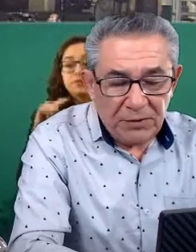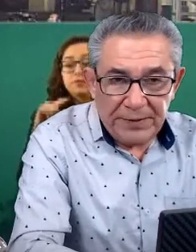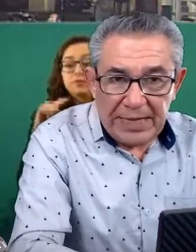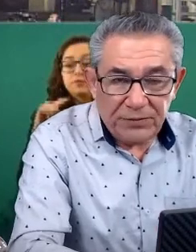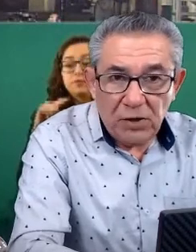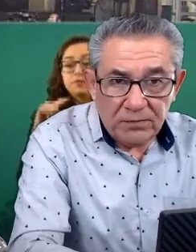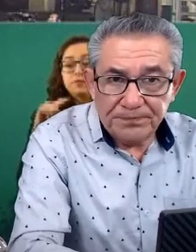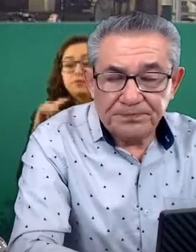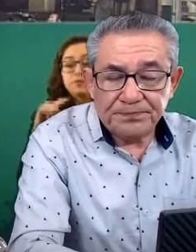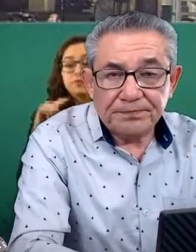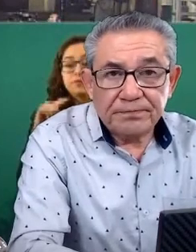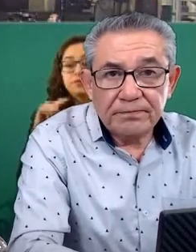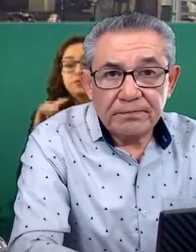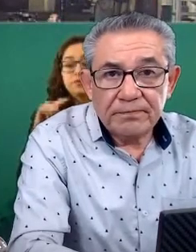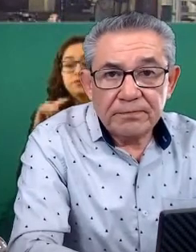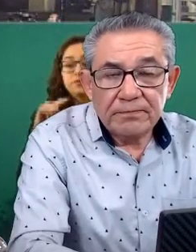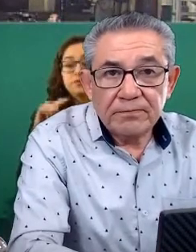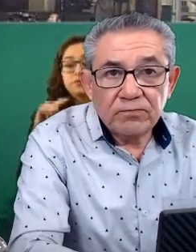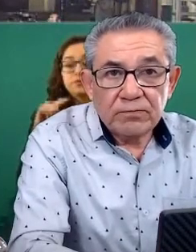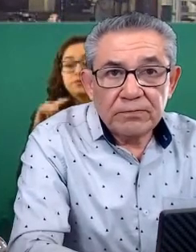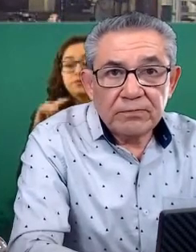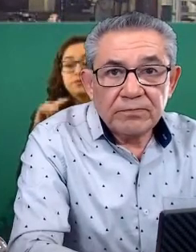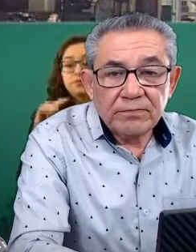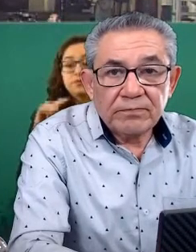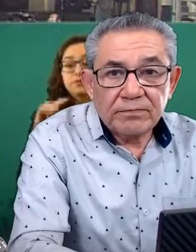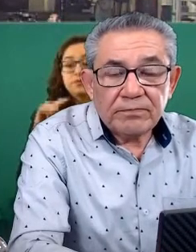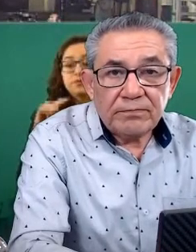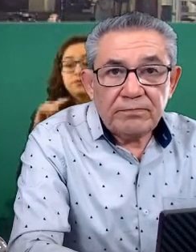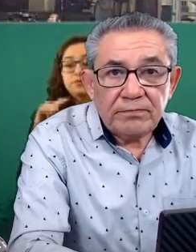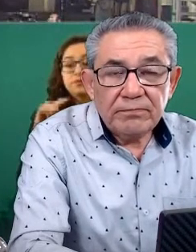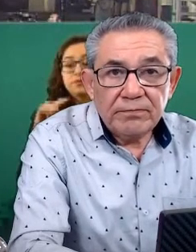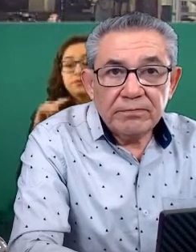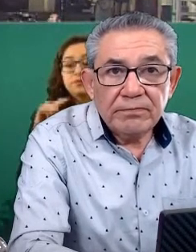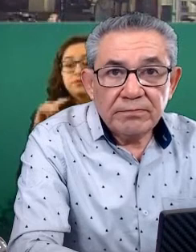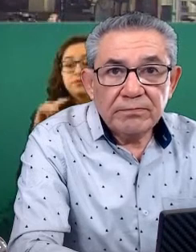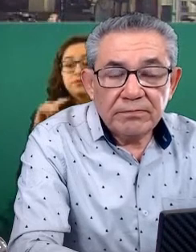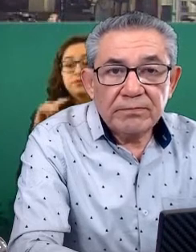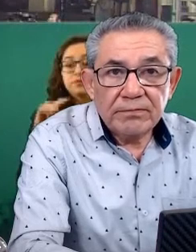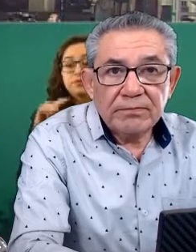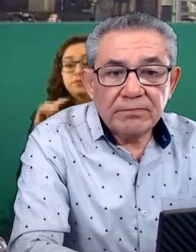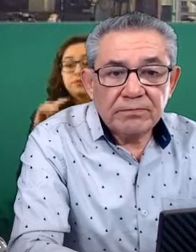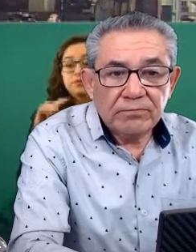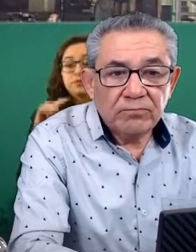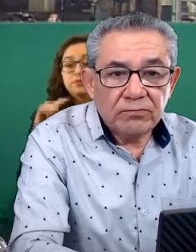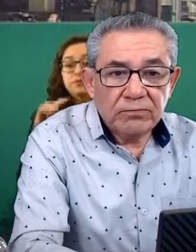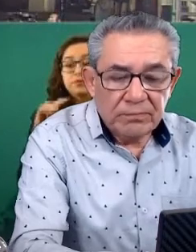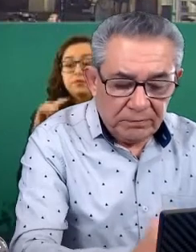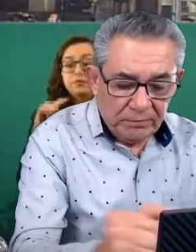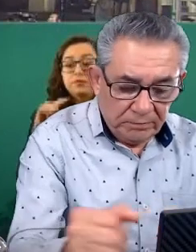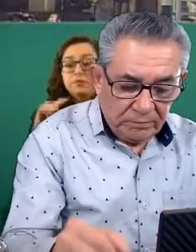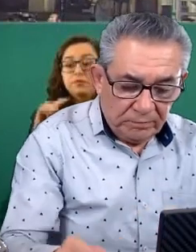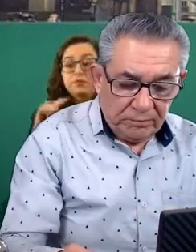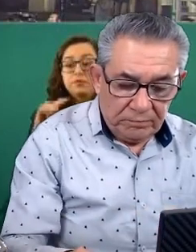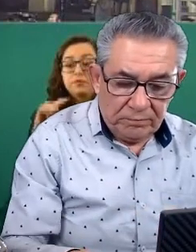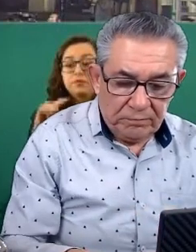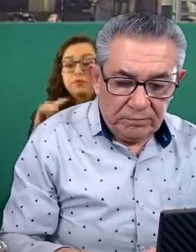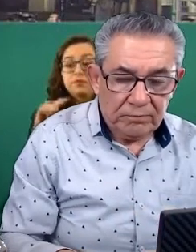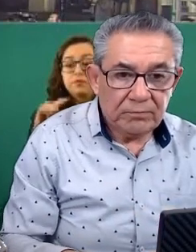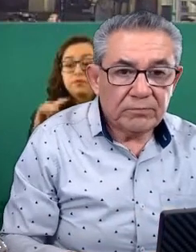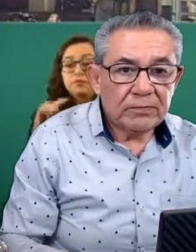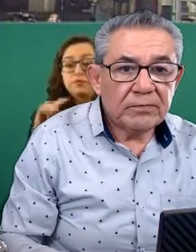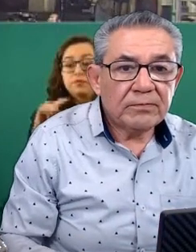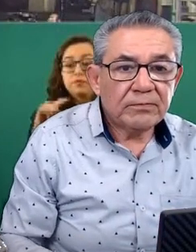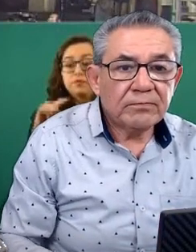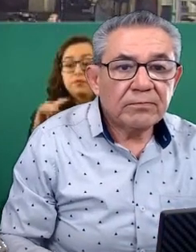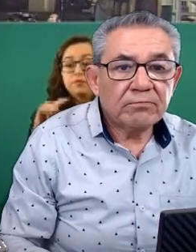nuevo. Una novedad, ¿no? En muchos de los estados que ya vivimos ese tipo de problemática, es a voces y de manera